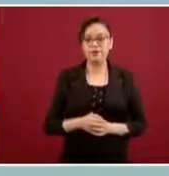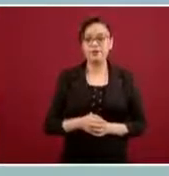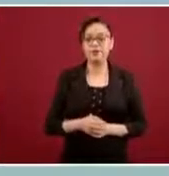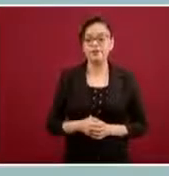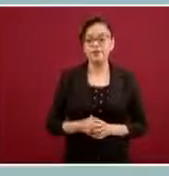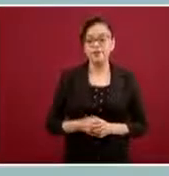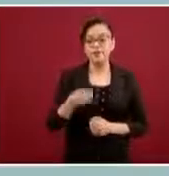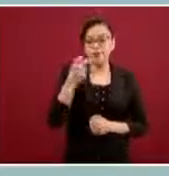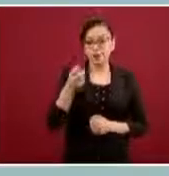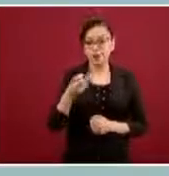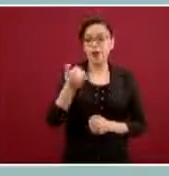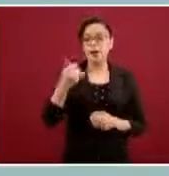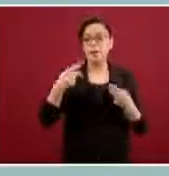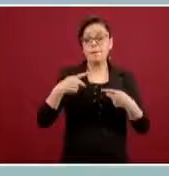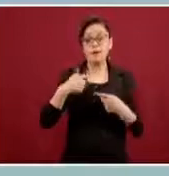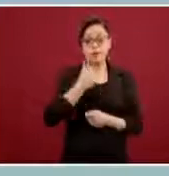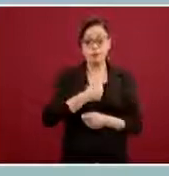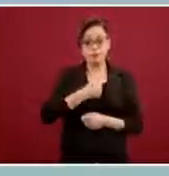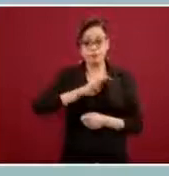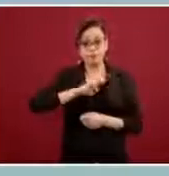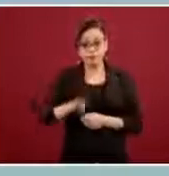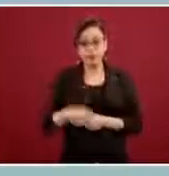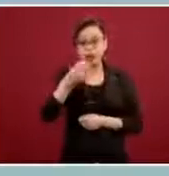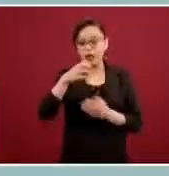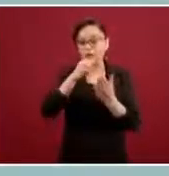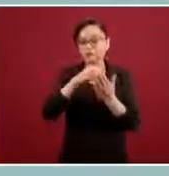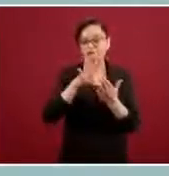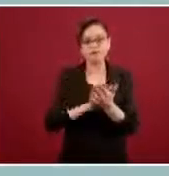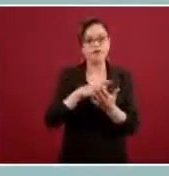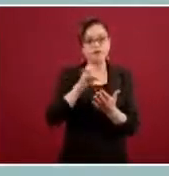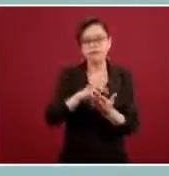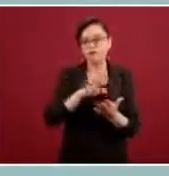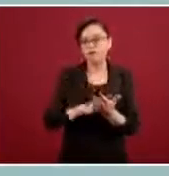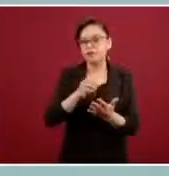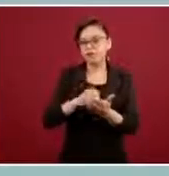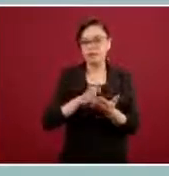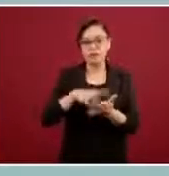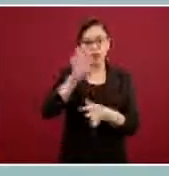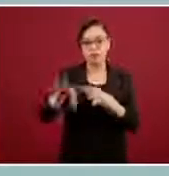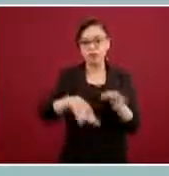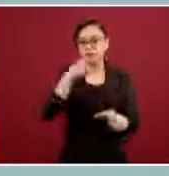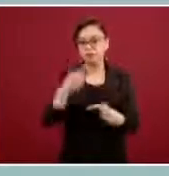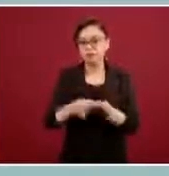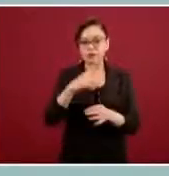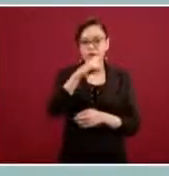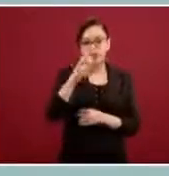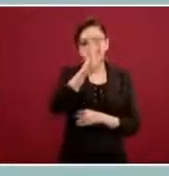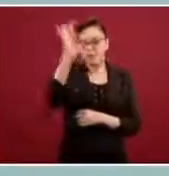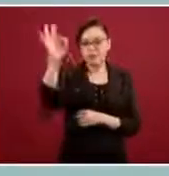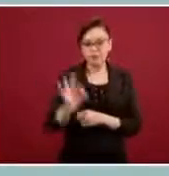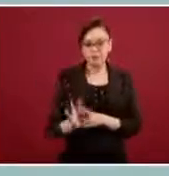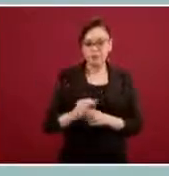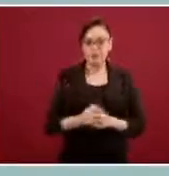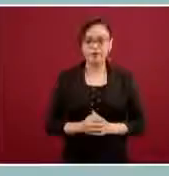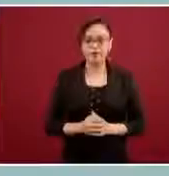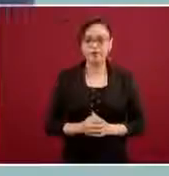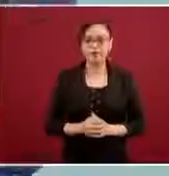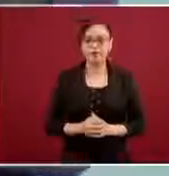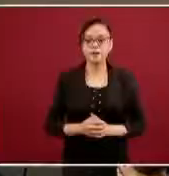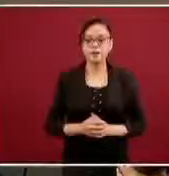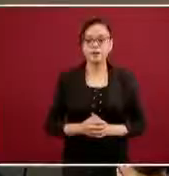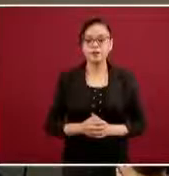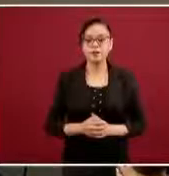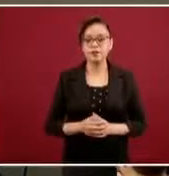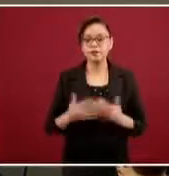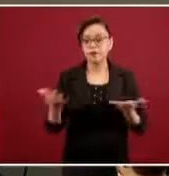se registran al 100%. Entonces, ¿en dónde interesa la estimación? En los síndromes